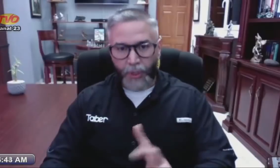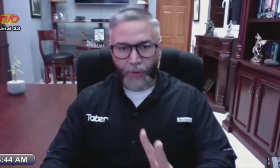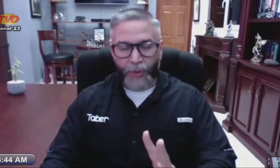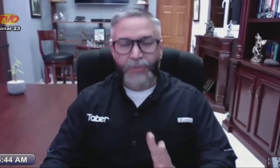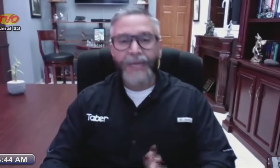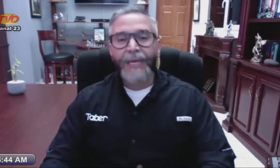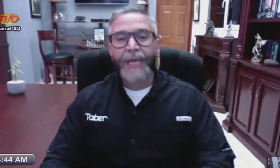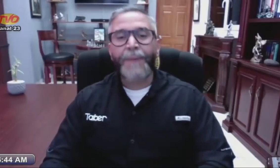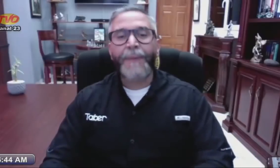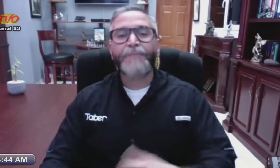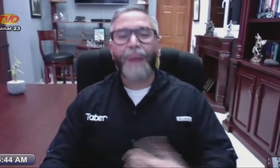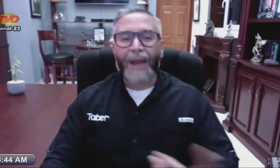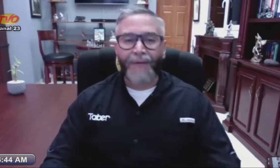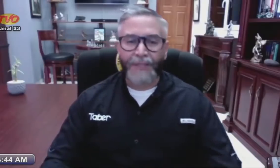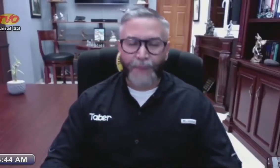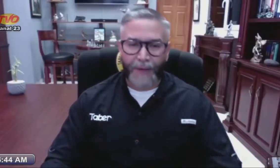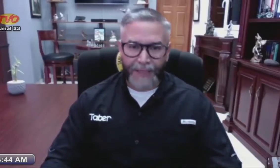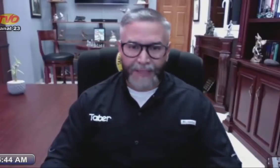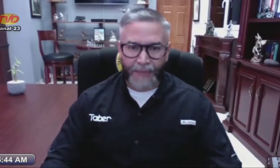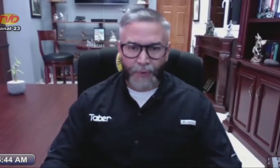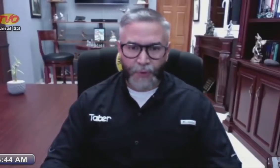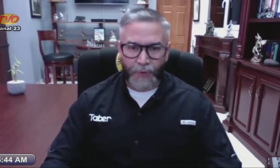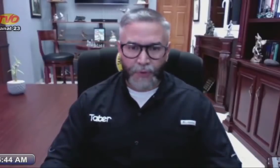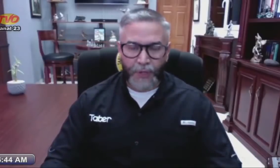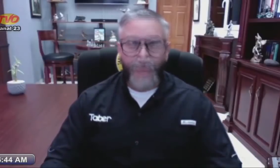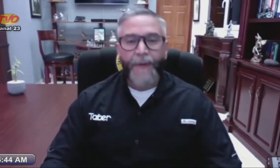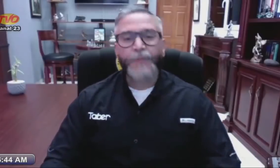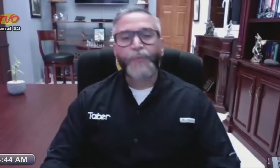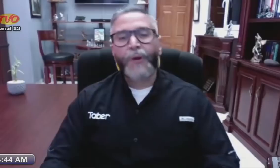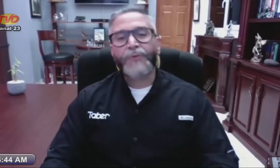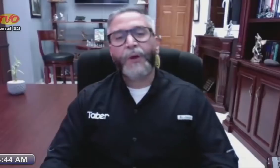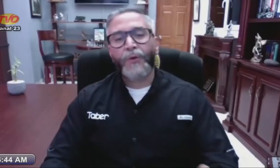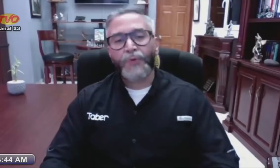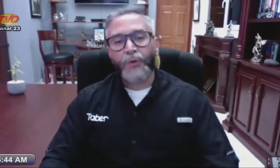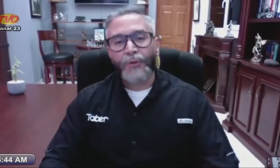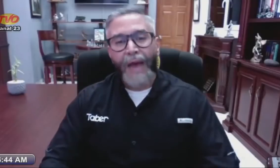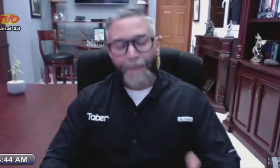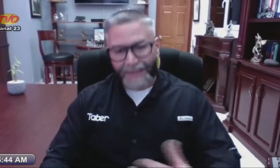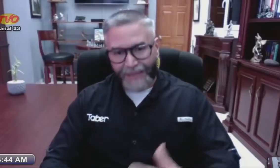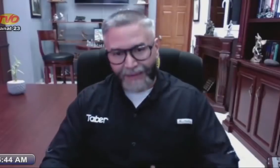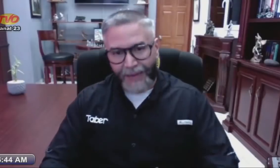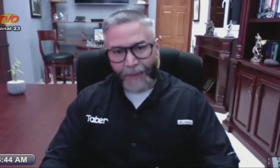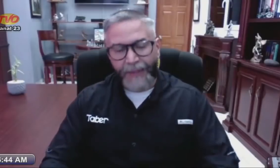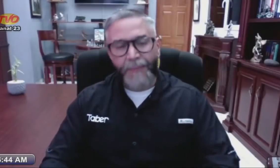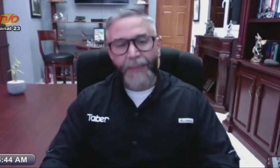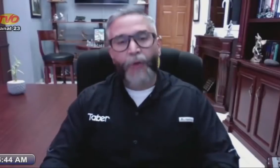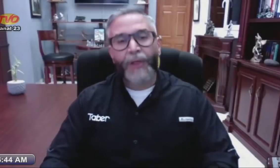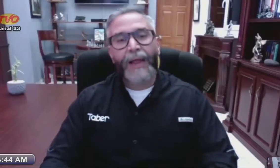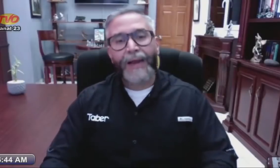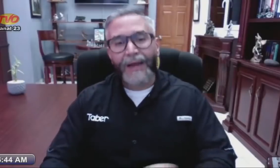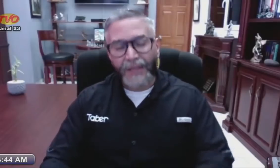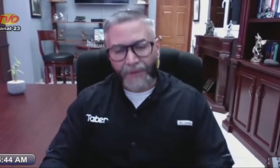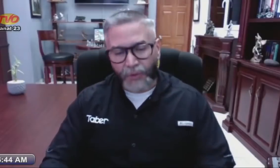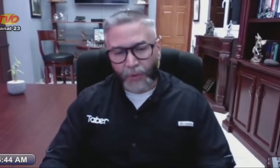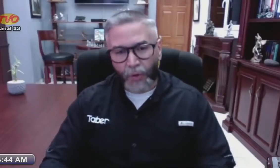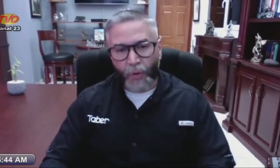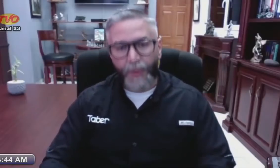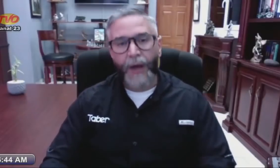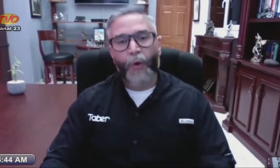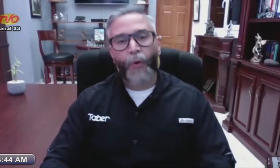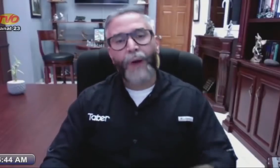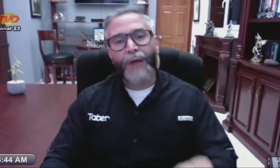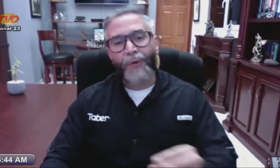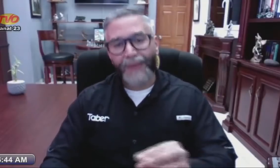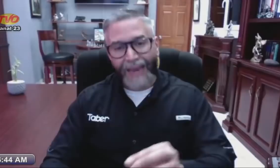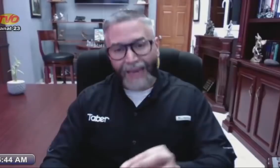1 y 2 y mis palabras permanecen en vosotros es por eso que nosotros a pesar de la pandemia o de la reactivación económica